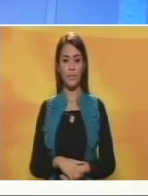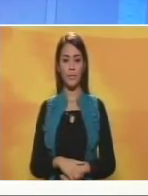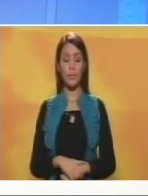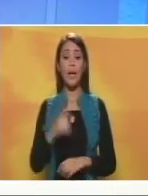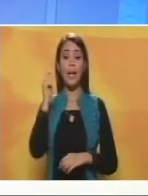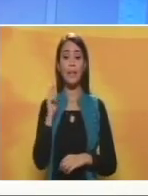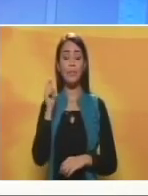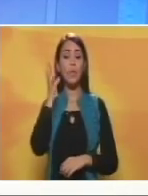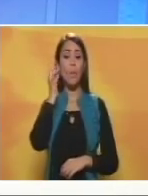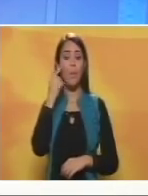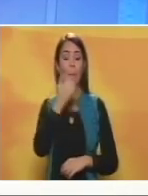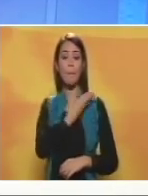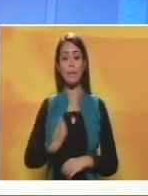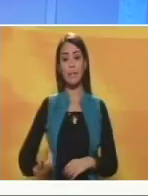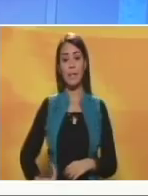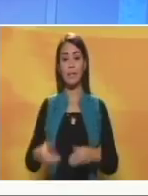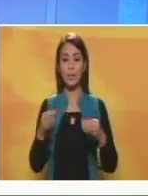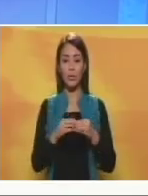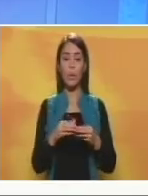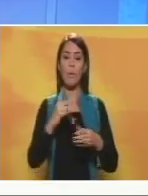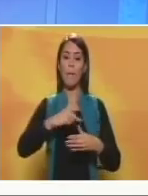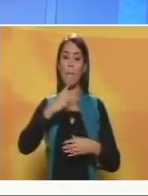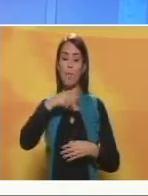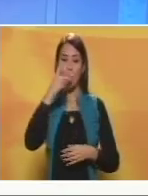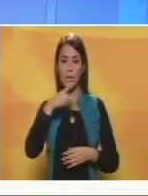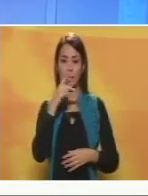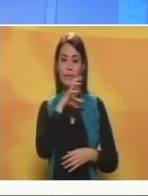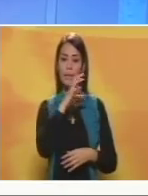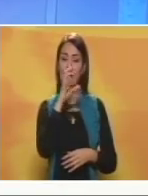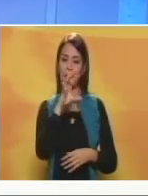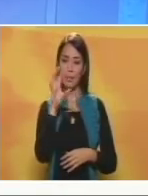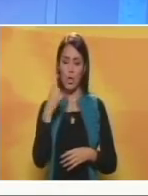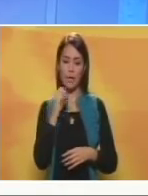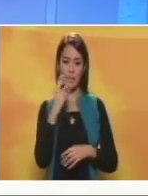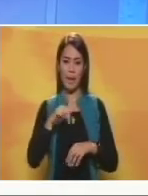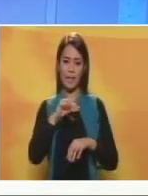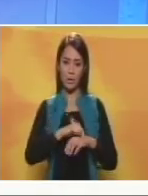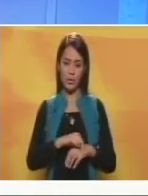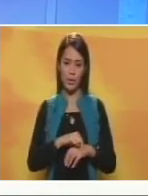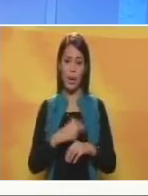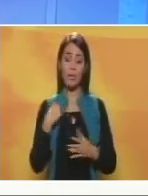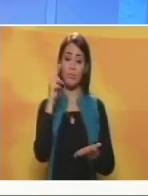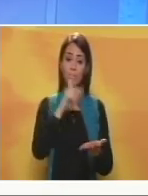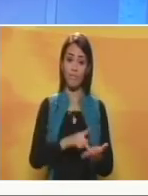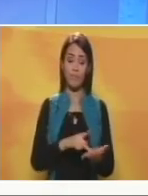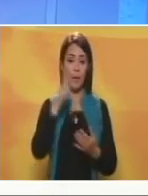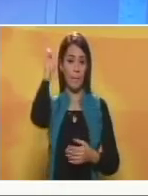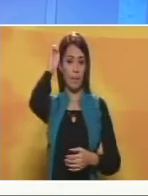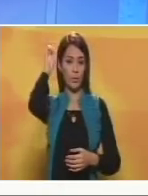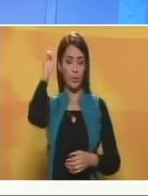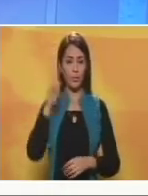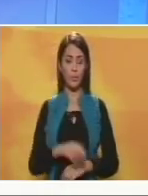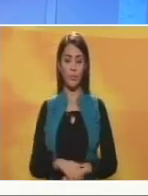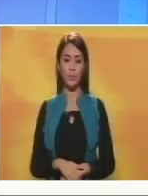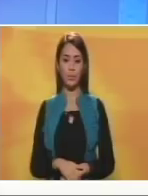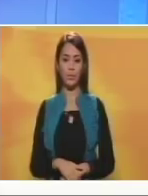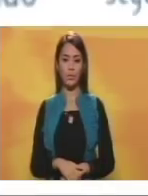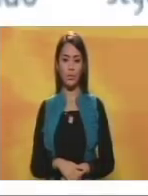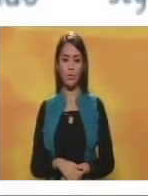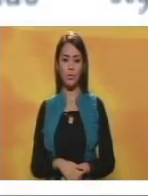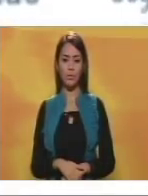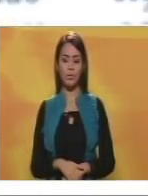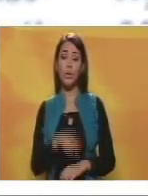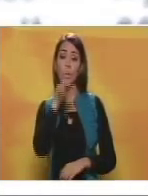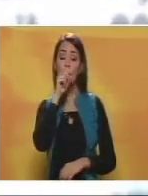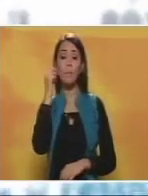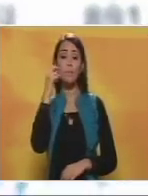Elsa Solórzano, presidenta de la Comisión de Política Interior de la Asamblea Nacional, asistirá a la Cumbre de las Américas que se realizará en Lima, Perú. Mediante su